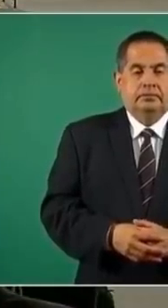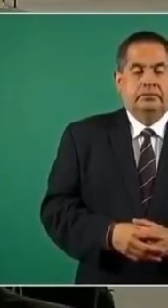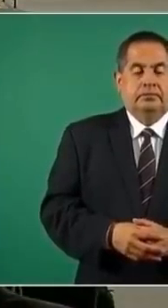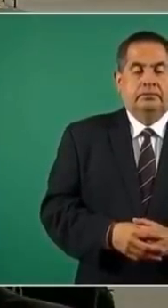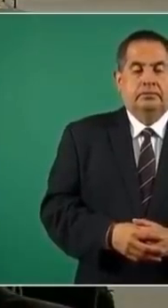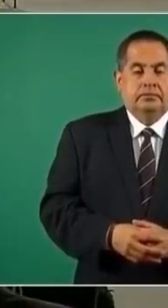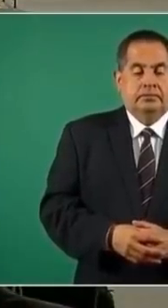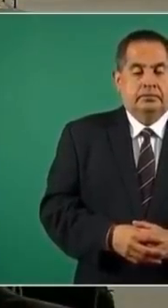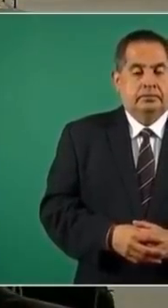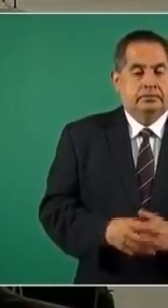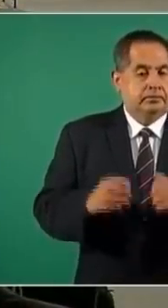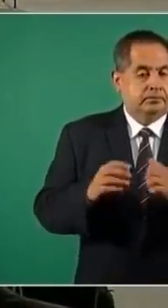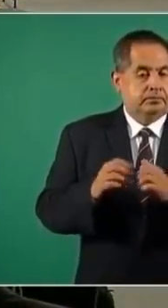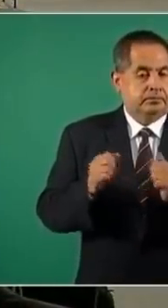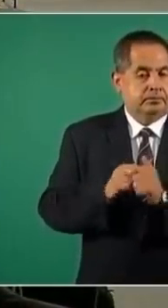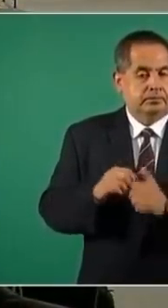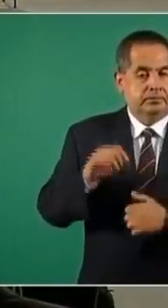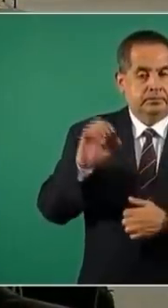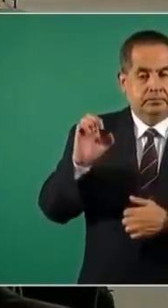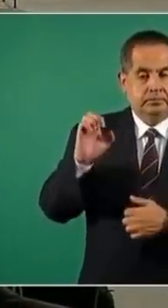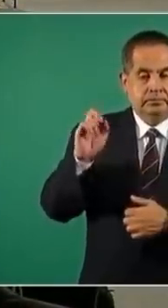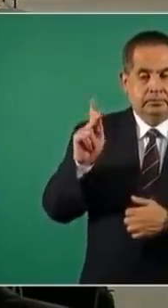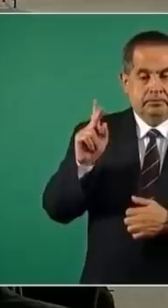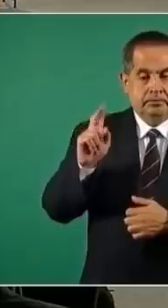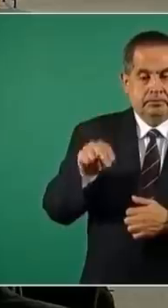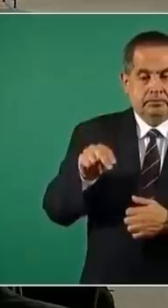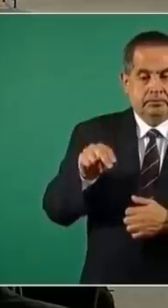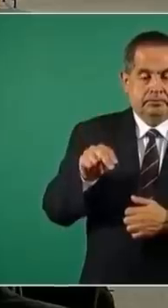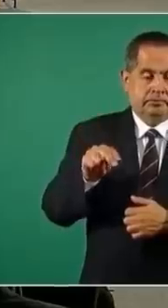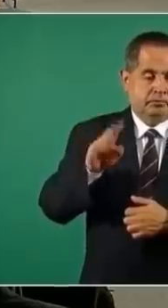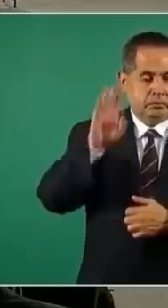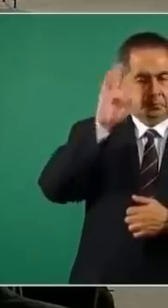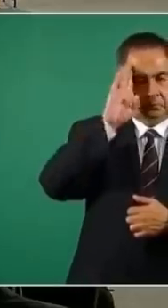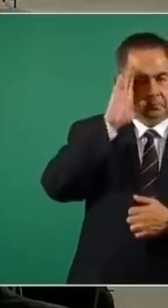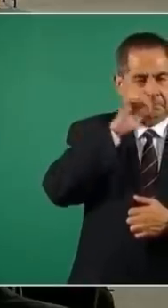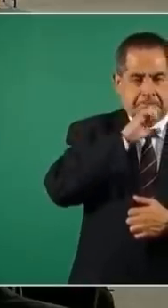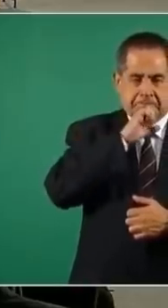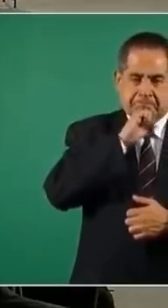Y con Peña, pues se rayó.